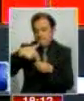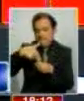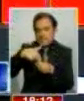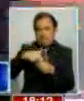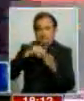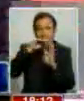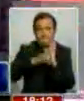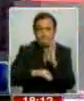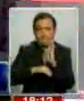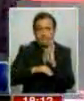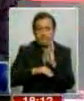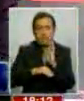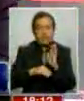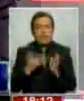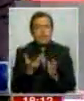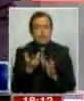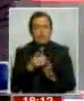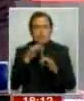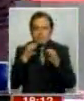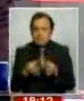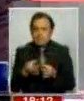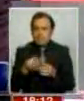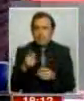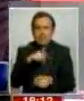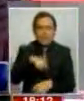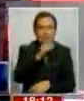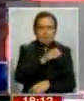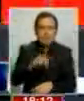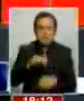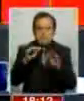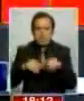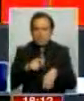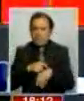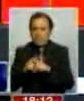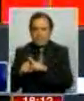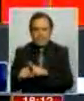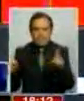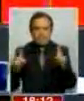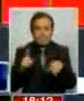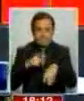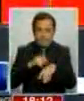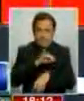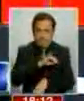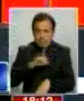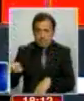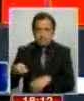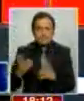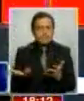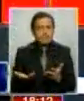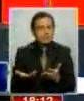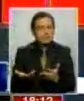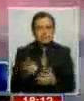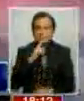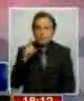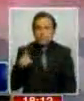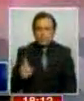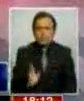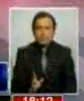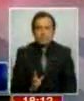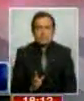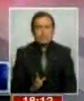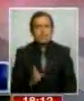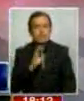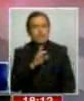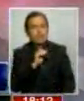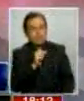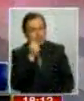las bencinas no se hace efectiva al consumidor al mismo tiempo, sino que pasa un periodo en que se hace efectivo. Así, Matilde,